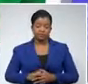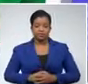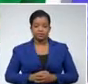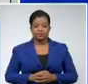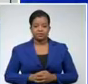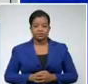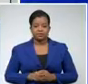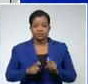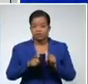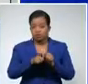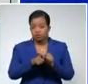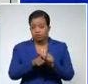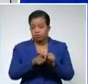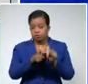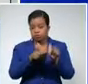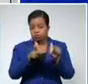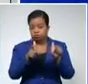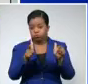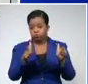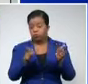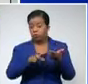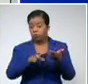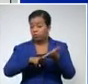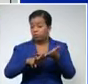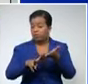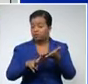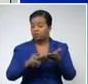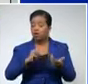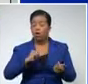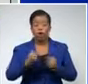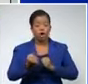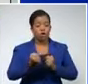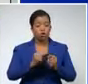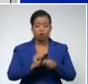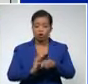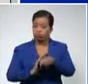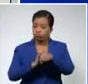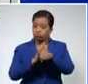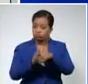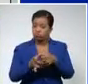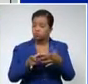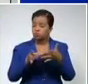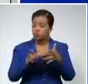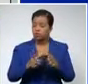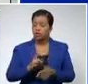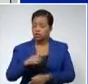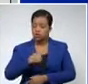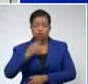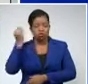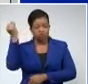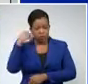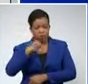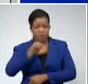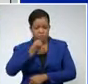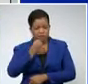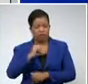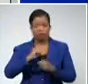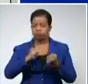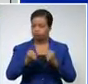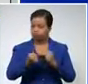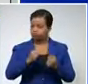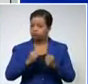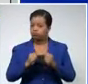incremento en un territorio que controló la transmisión y no tenemos duda que lo va a controlar. Lo que pasa es